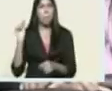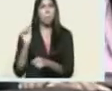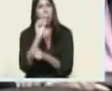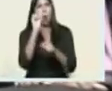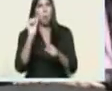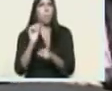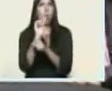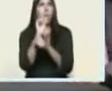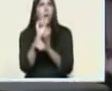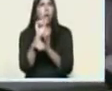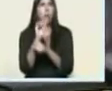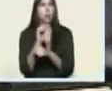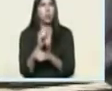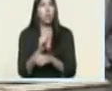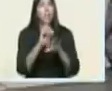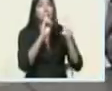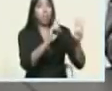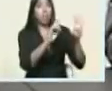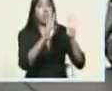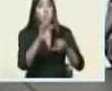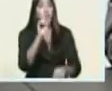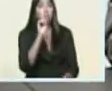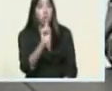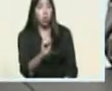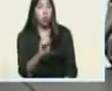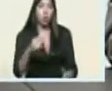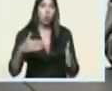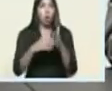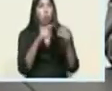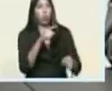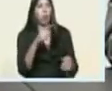la voluntad de 191 países del mundo.